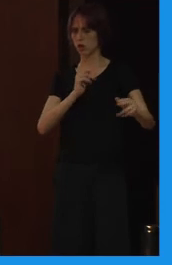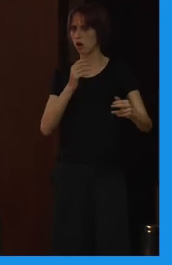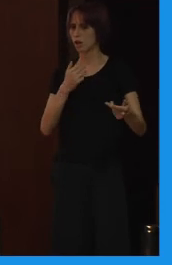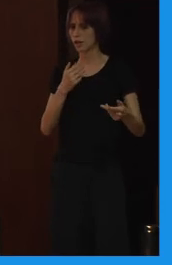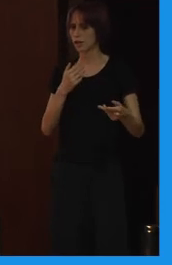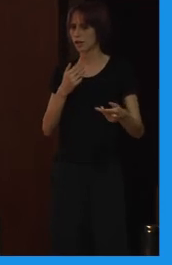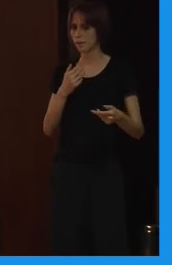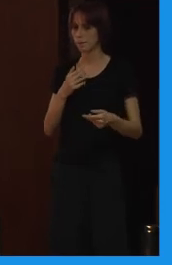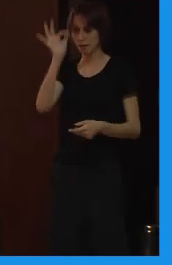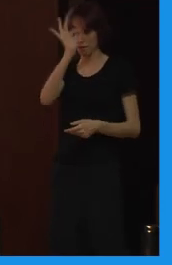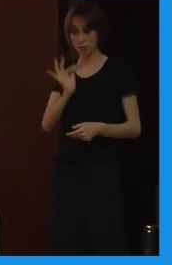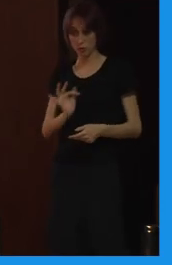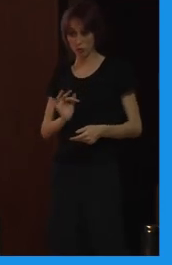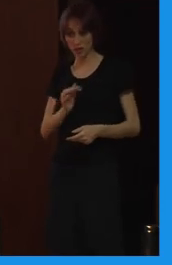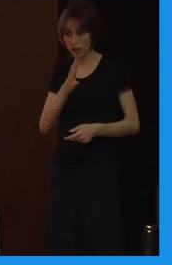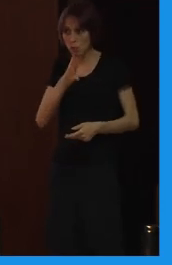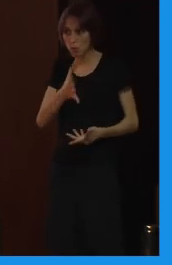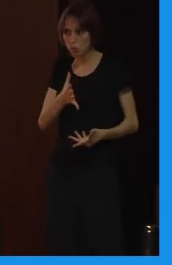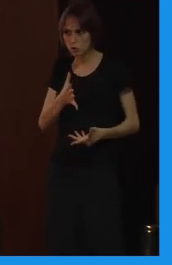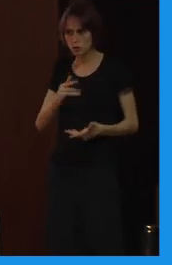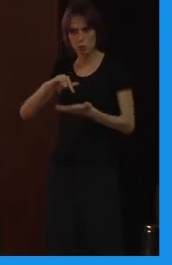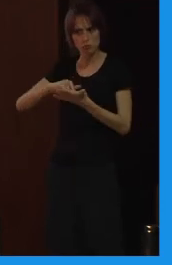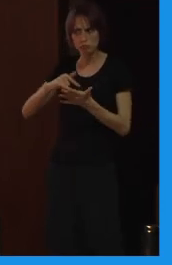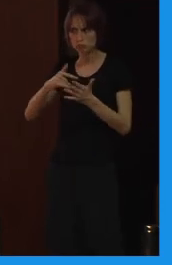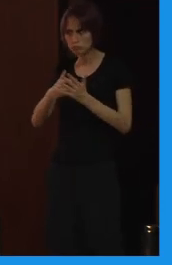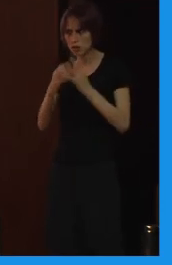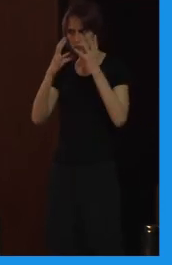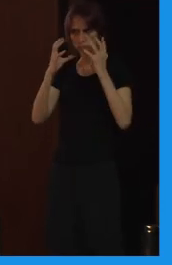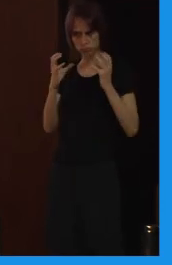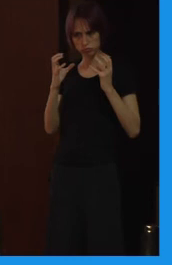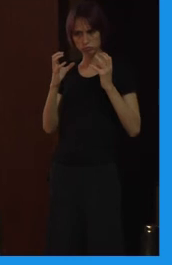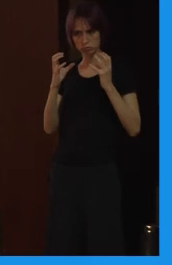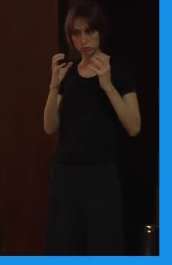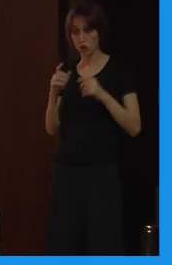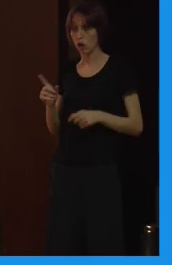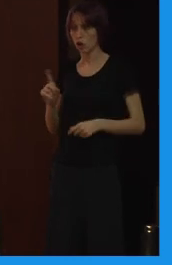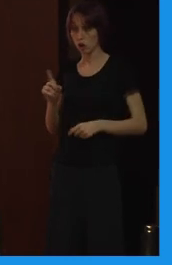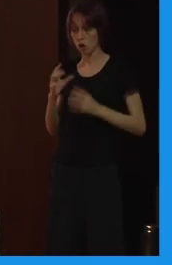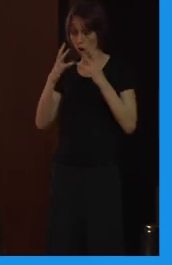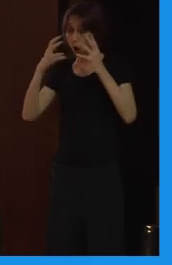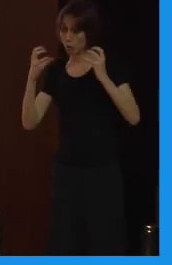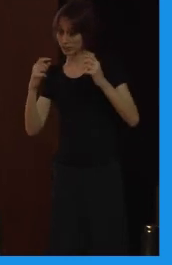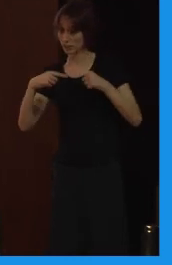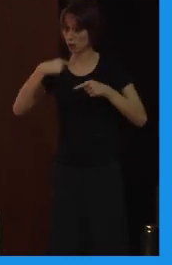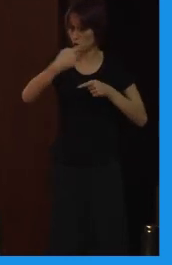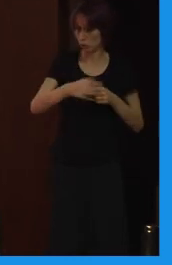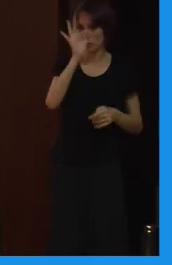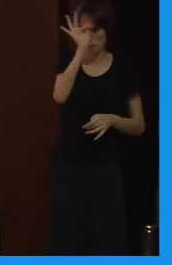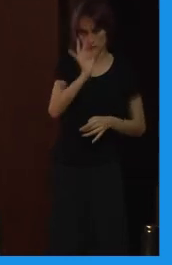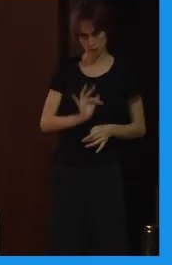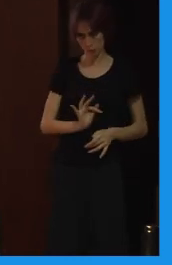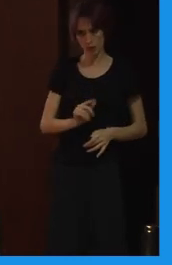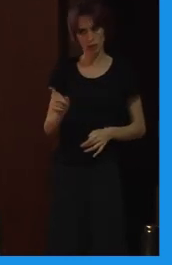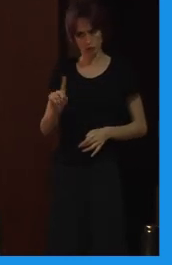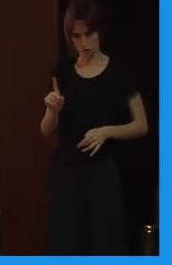dieta. No es que la obesidad la haya llevado a la fibromialgia, sino que la fibromialgia, su estado depresivo,